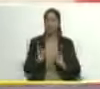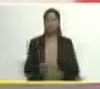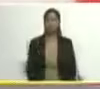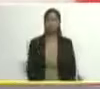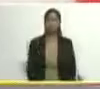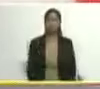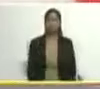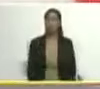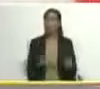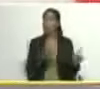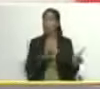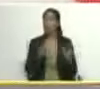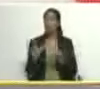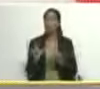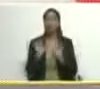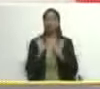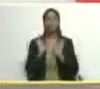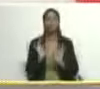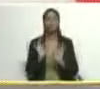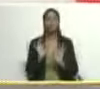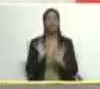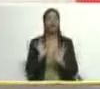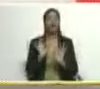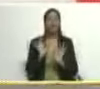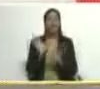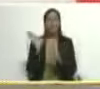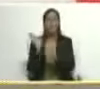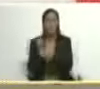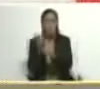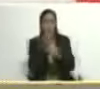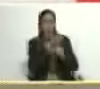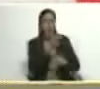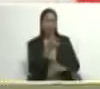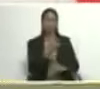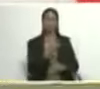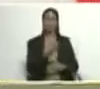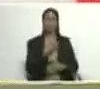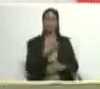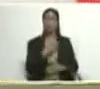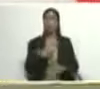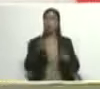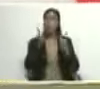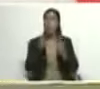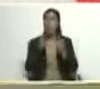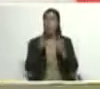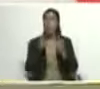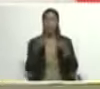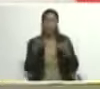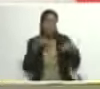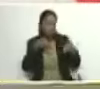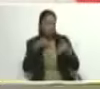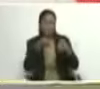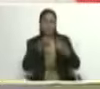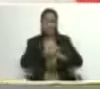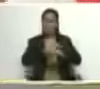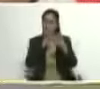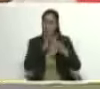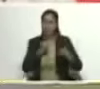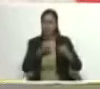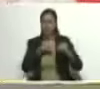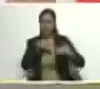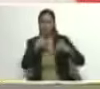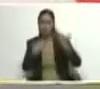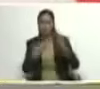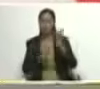y lista para conquistar sus nuevos caminos de felicidad, prosperidad, progreso, como